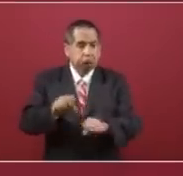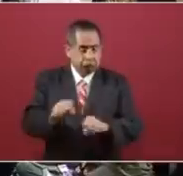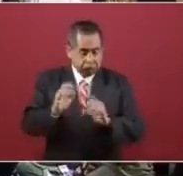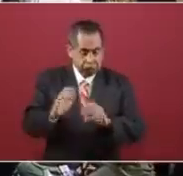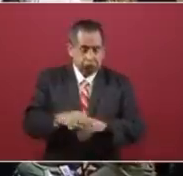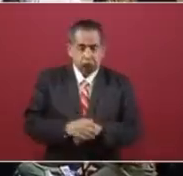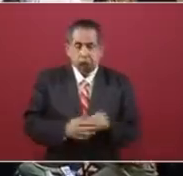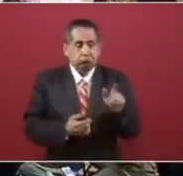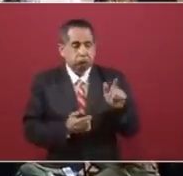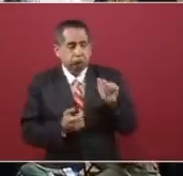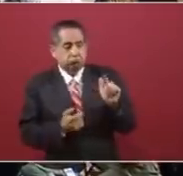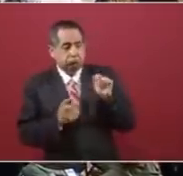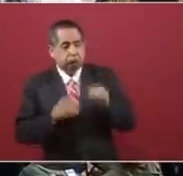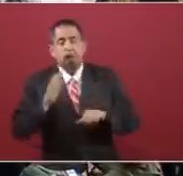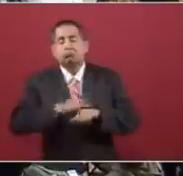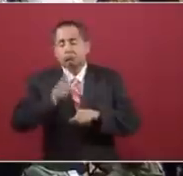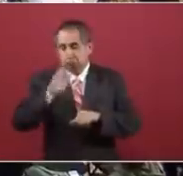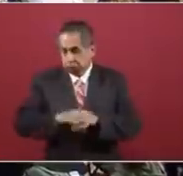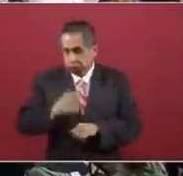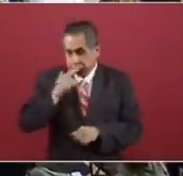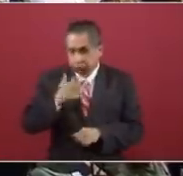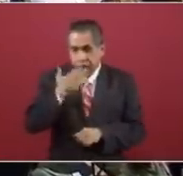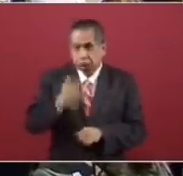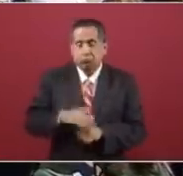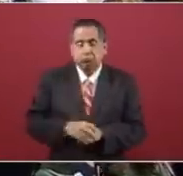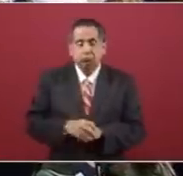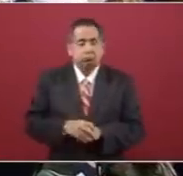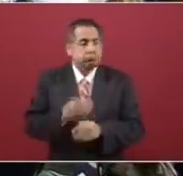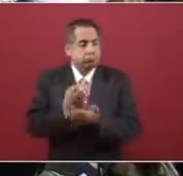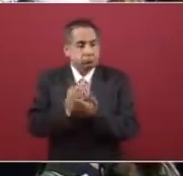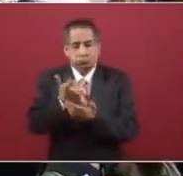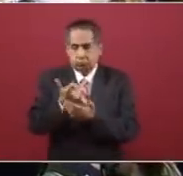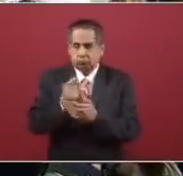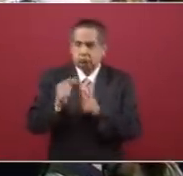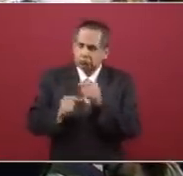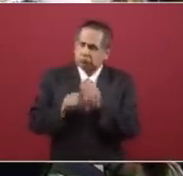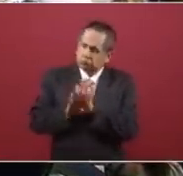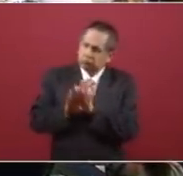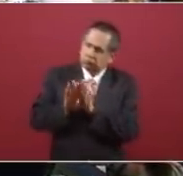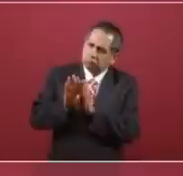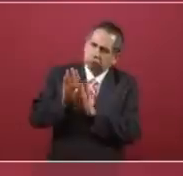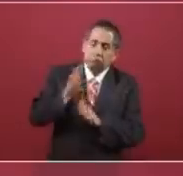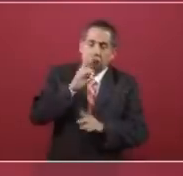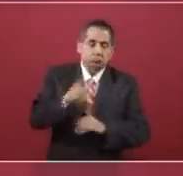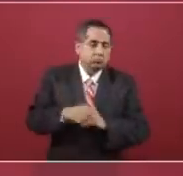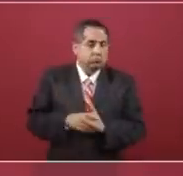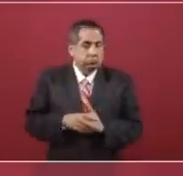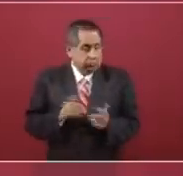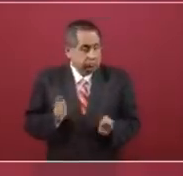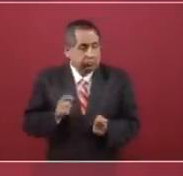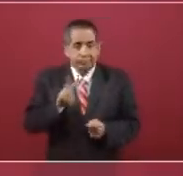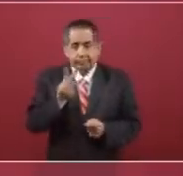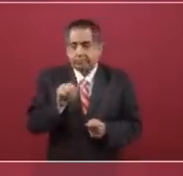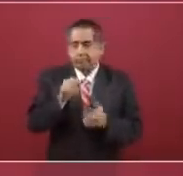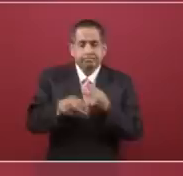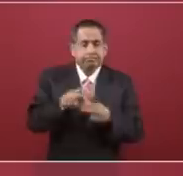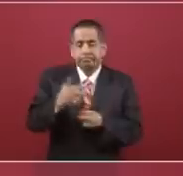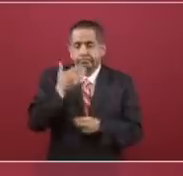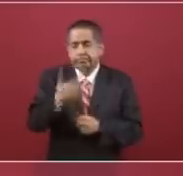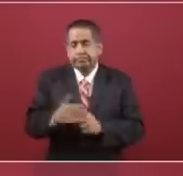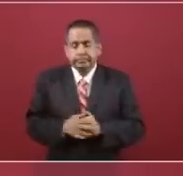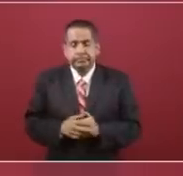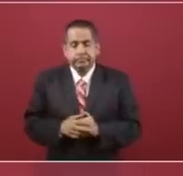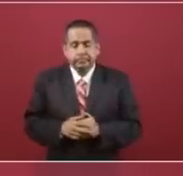recaudación. Ahí va creciendo la economía. Es decir, vamos bien en